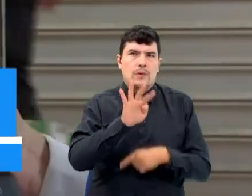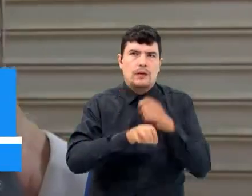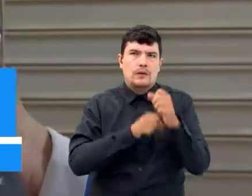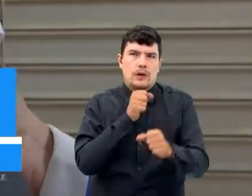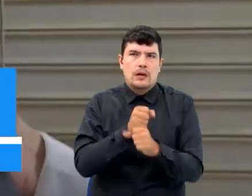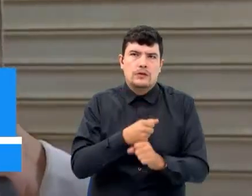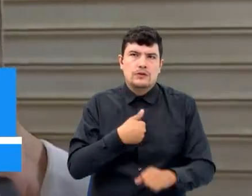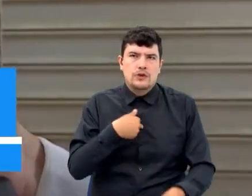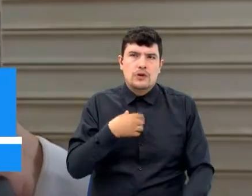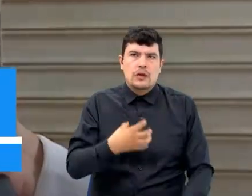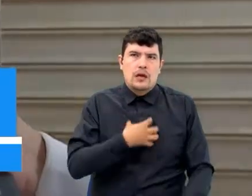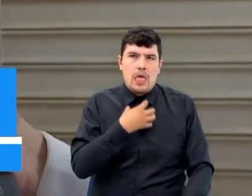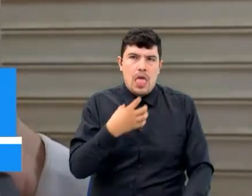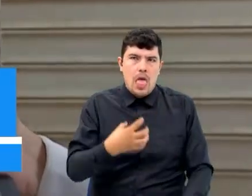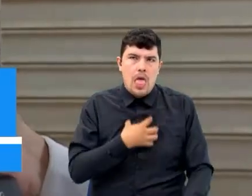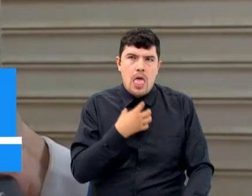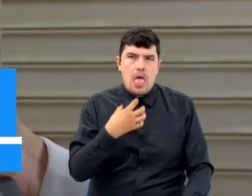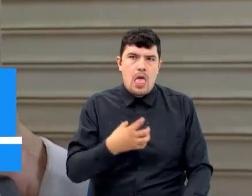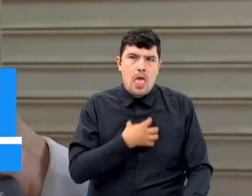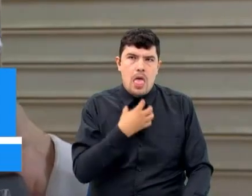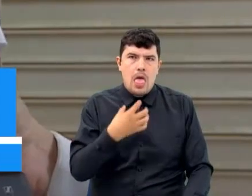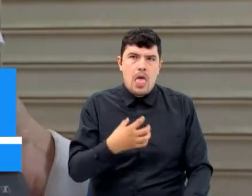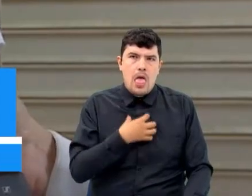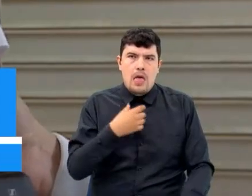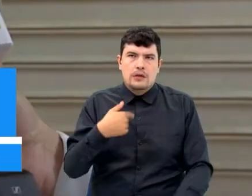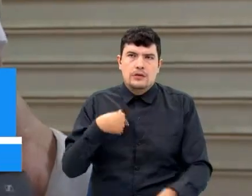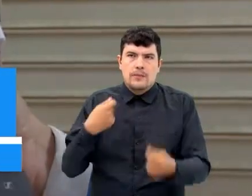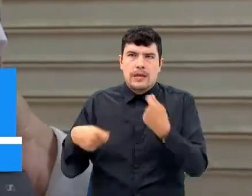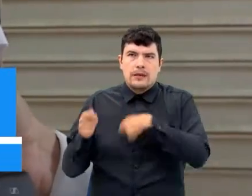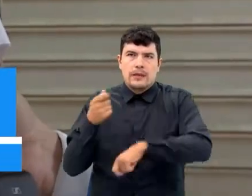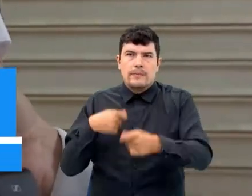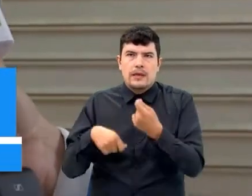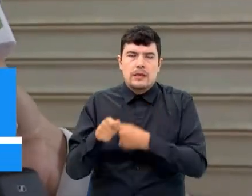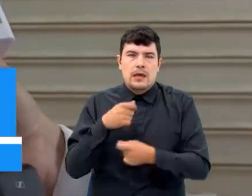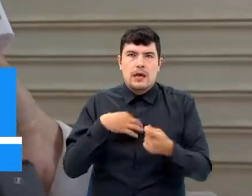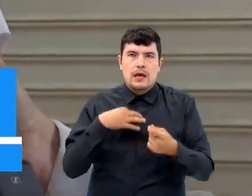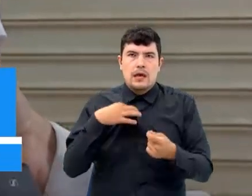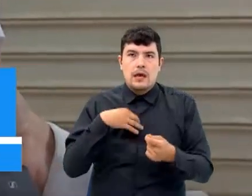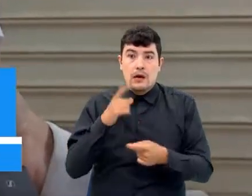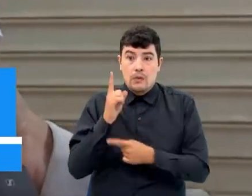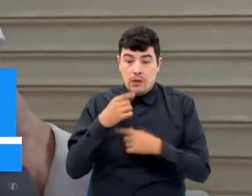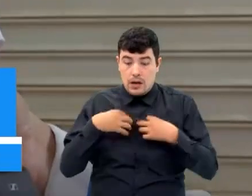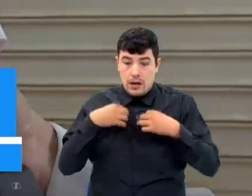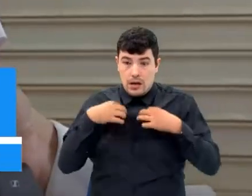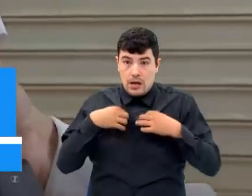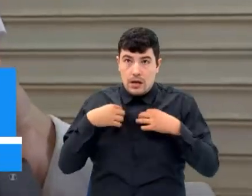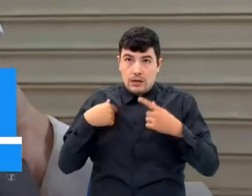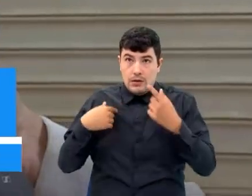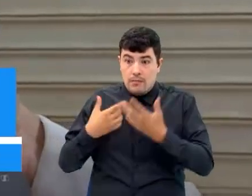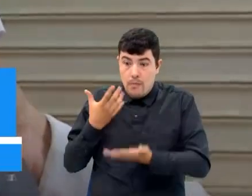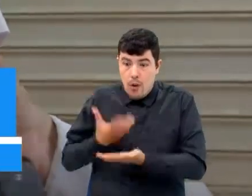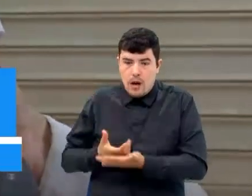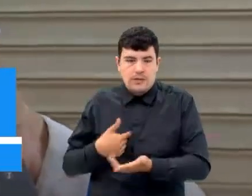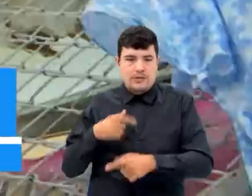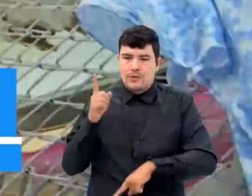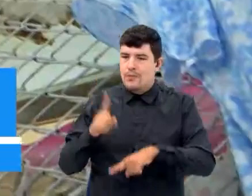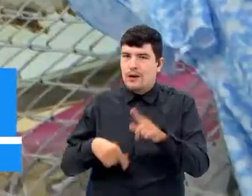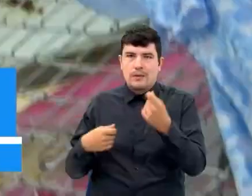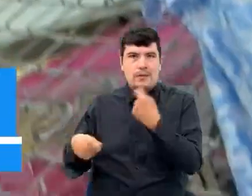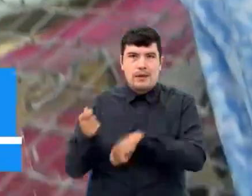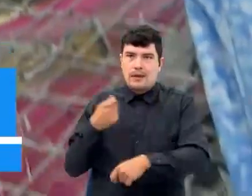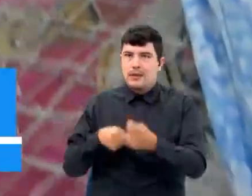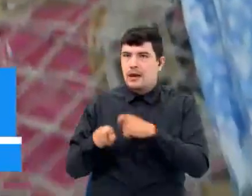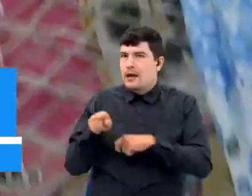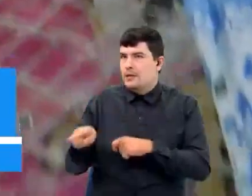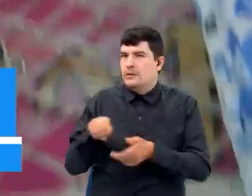sufriendo pérdidas totales porque yo lo que vendo es ropa. Una blusa, si se moja, yo ya no la puedo vender porque eso ya queda de